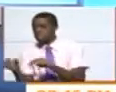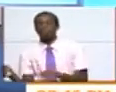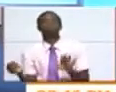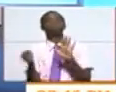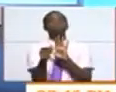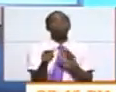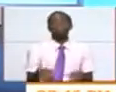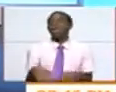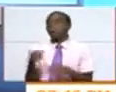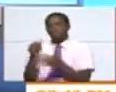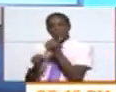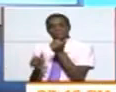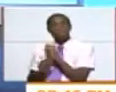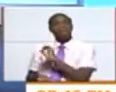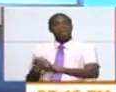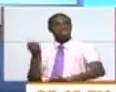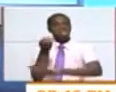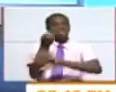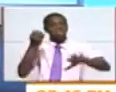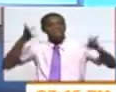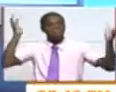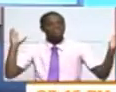excremento, agarrar